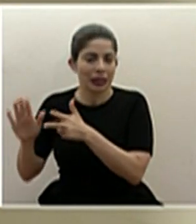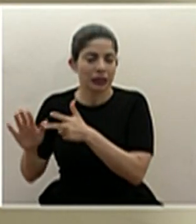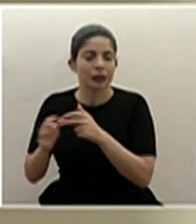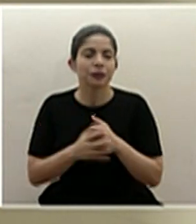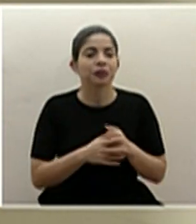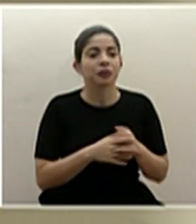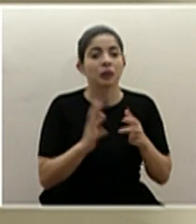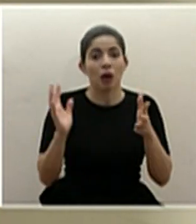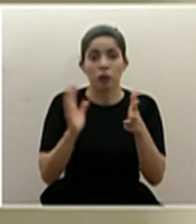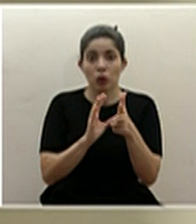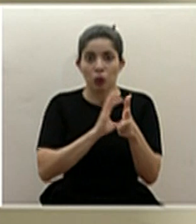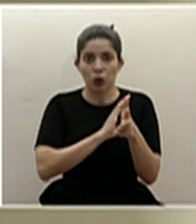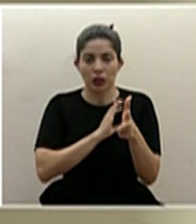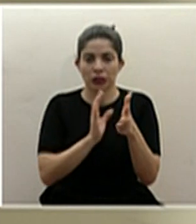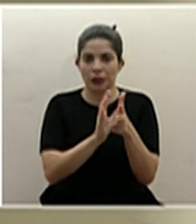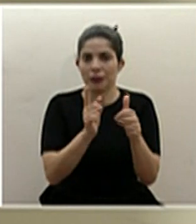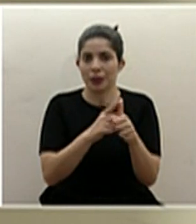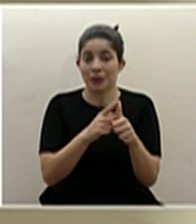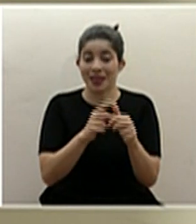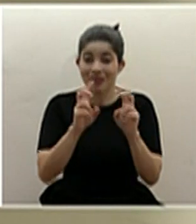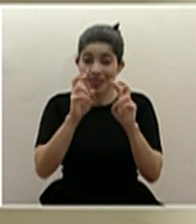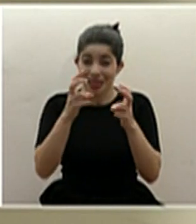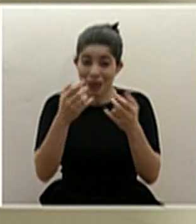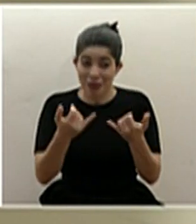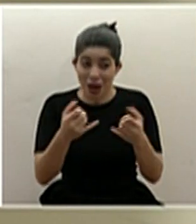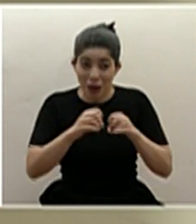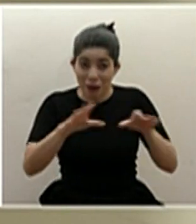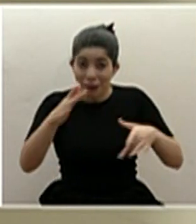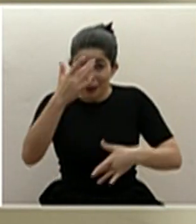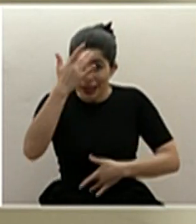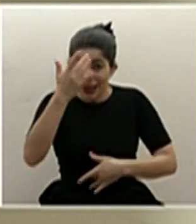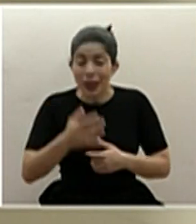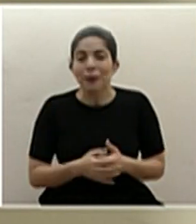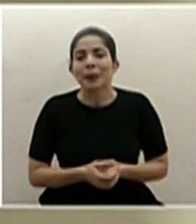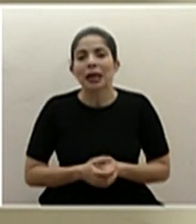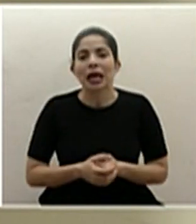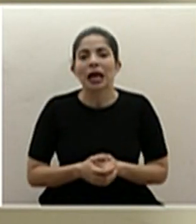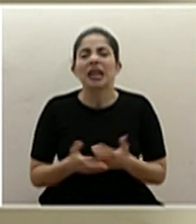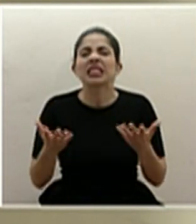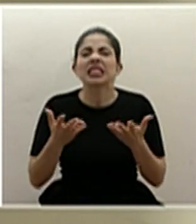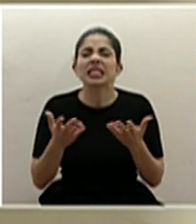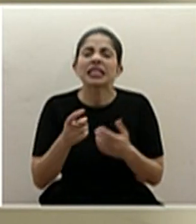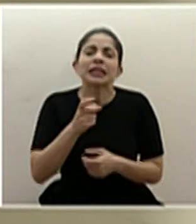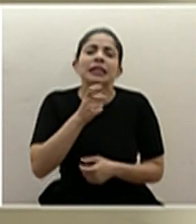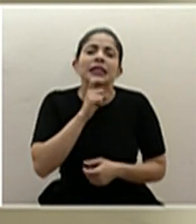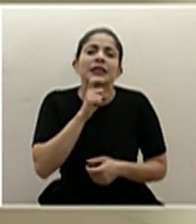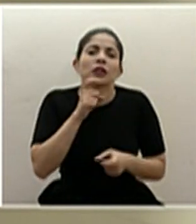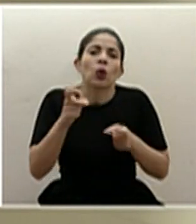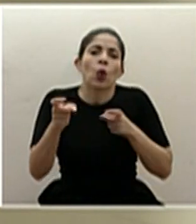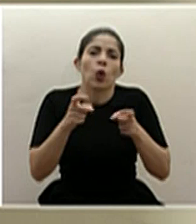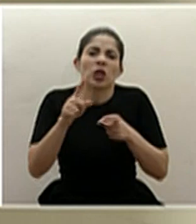tema como el que está ocurriendo con esta pandemia es difícil de